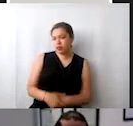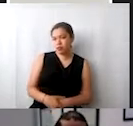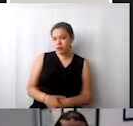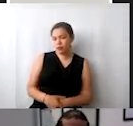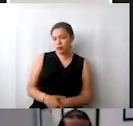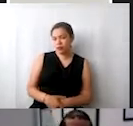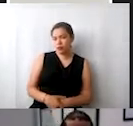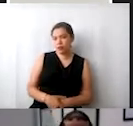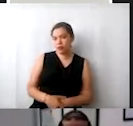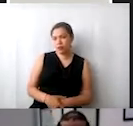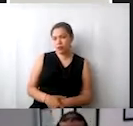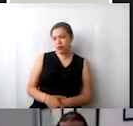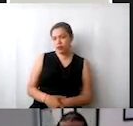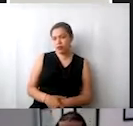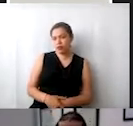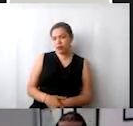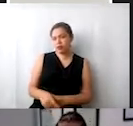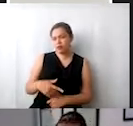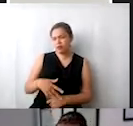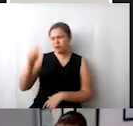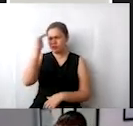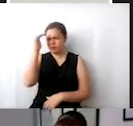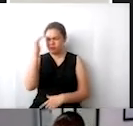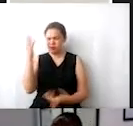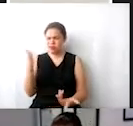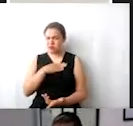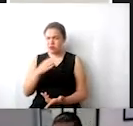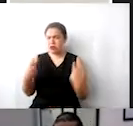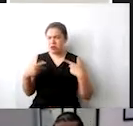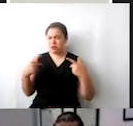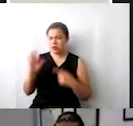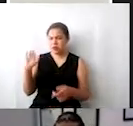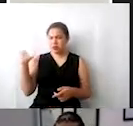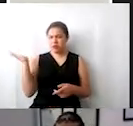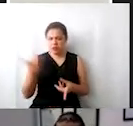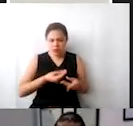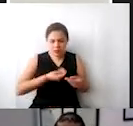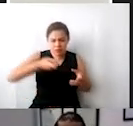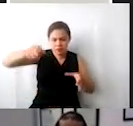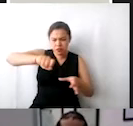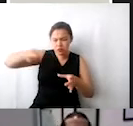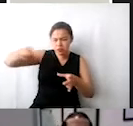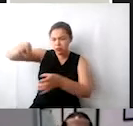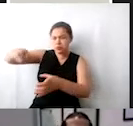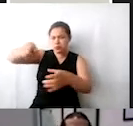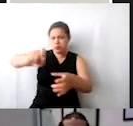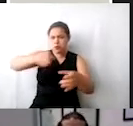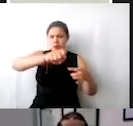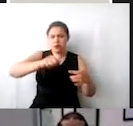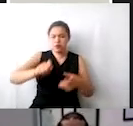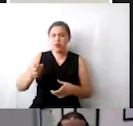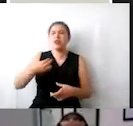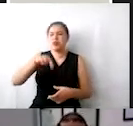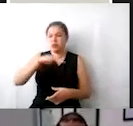Cuando podremos pensar todos, bueno, pero si el personal es el que lo sirve y realmente sí está a nuestra disposición,